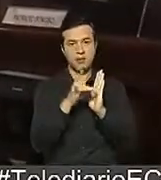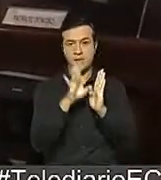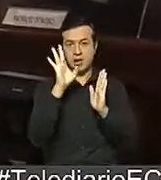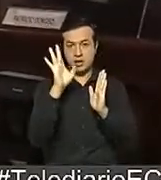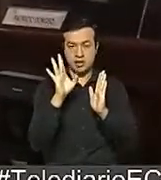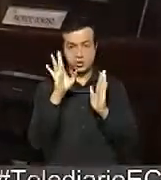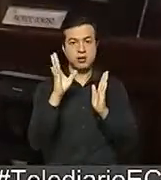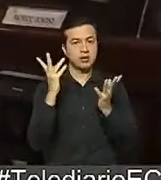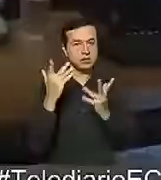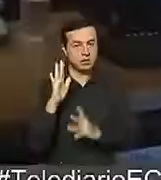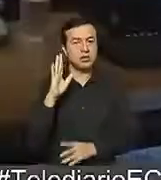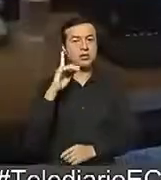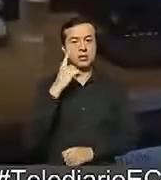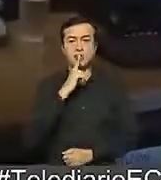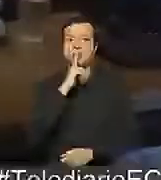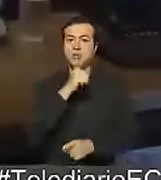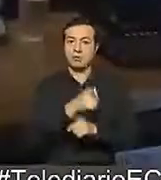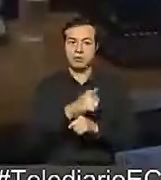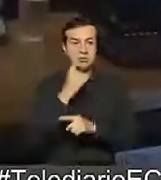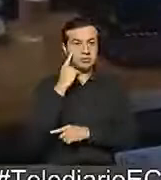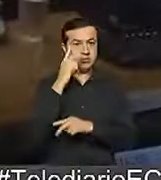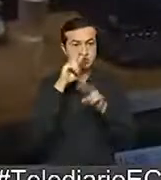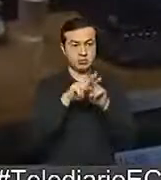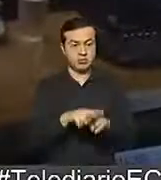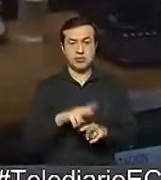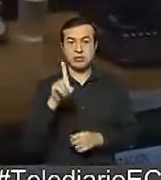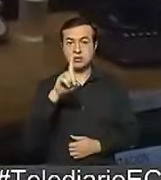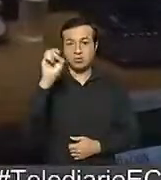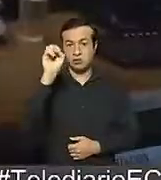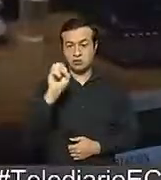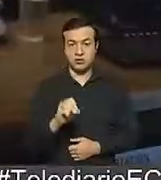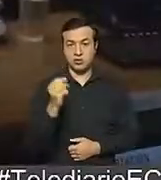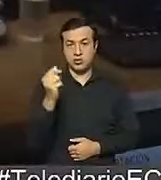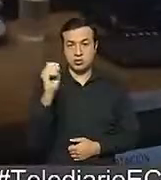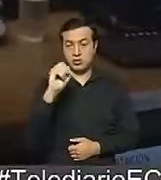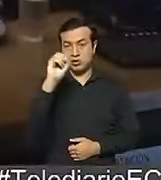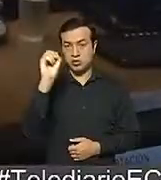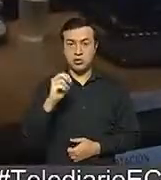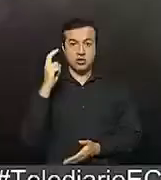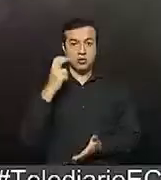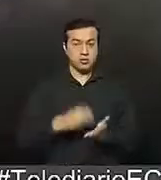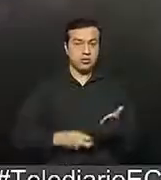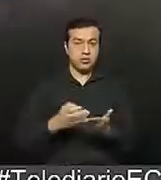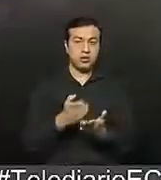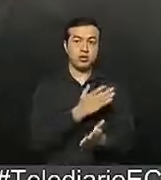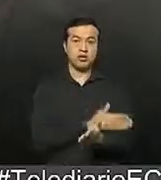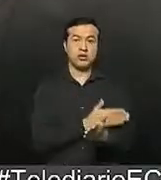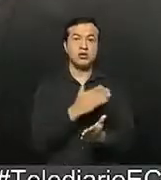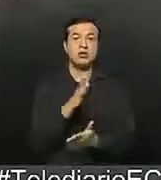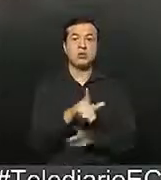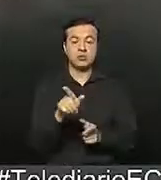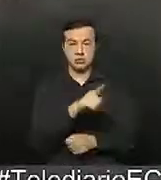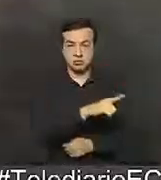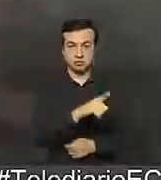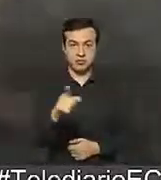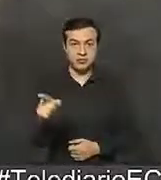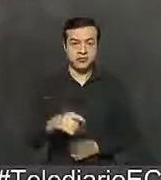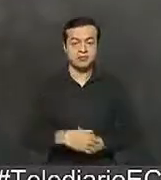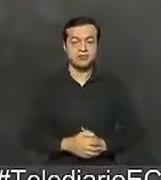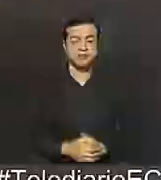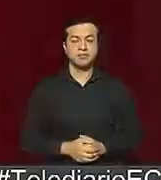de este tributo establece también la remisión del 100% de intereses, multas y recargos para los contribuyentes.